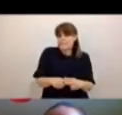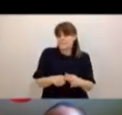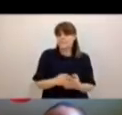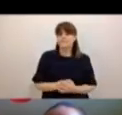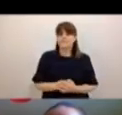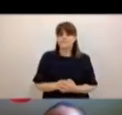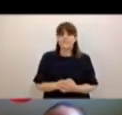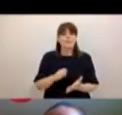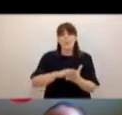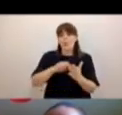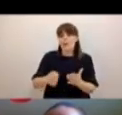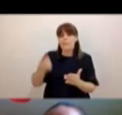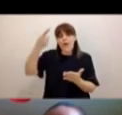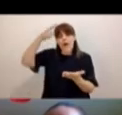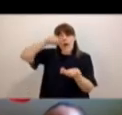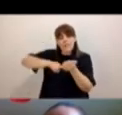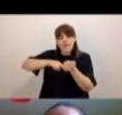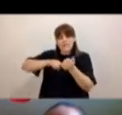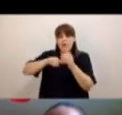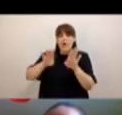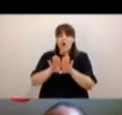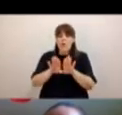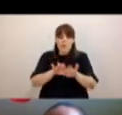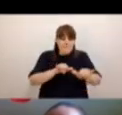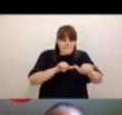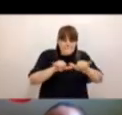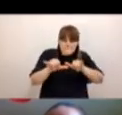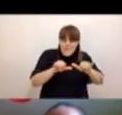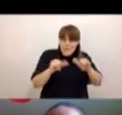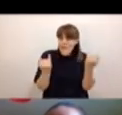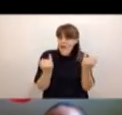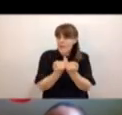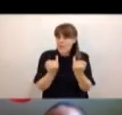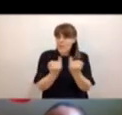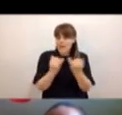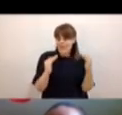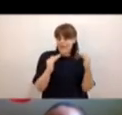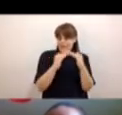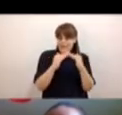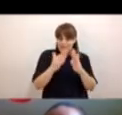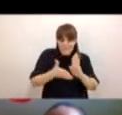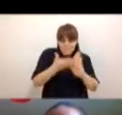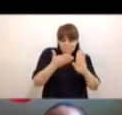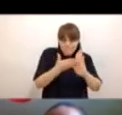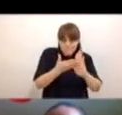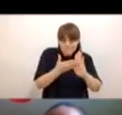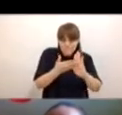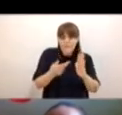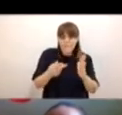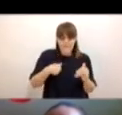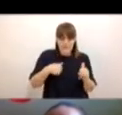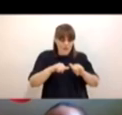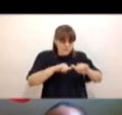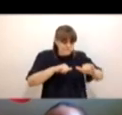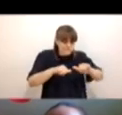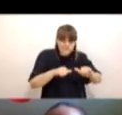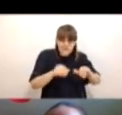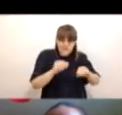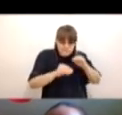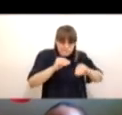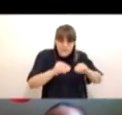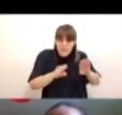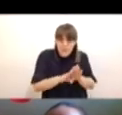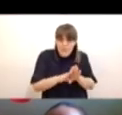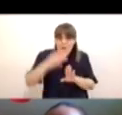genético que es como el plano de nuestra casa pero la casa se va construyendo a partir de las experiencias que vamos viviendo y los